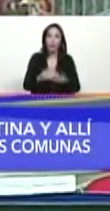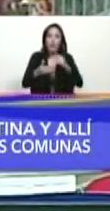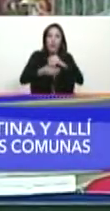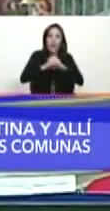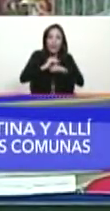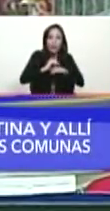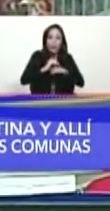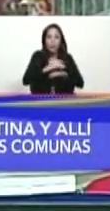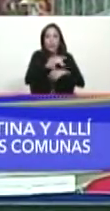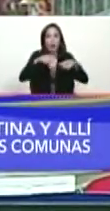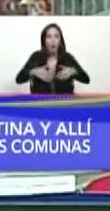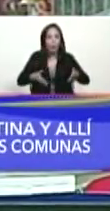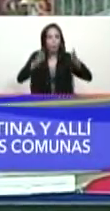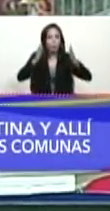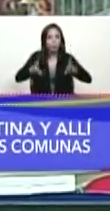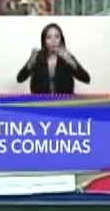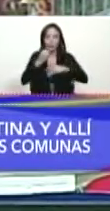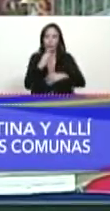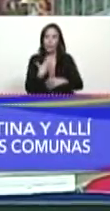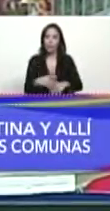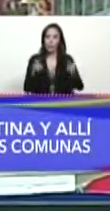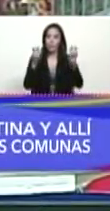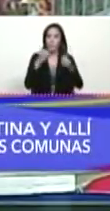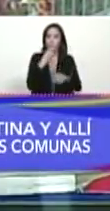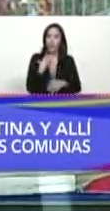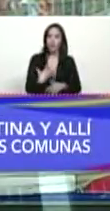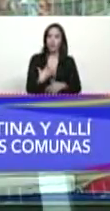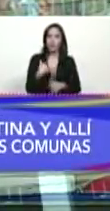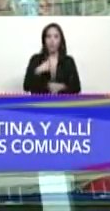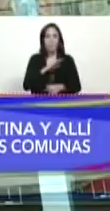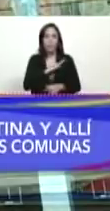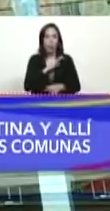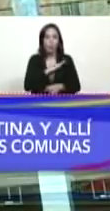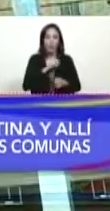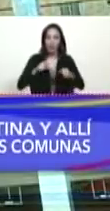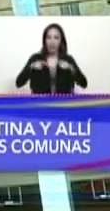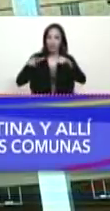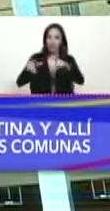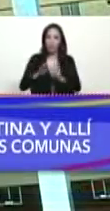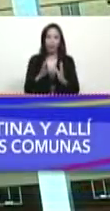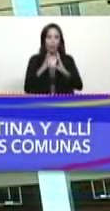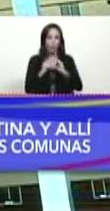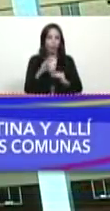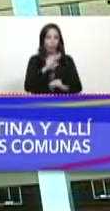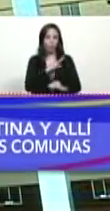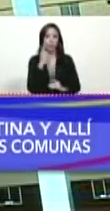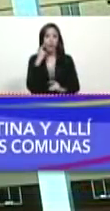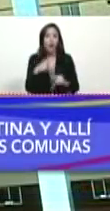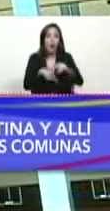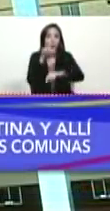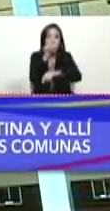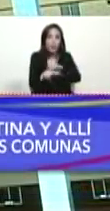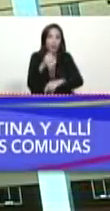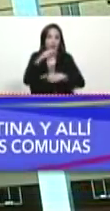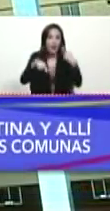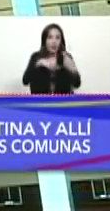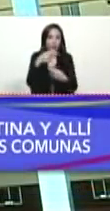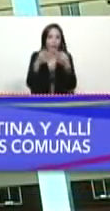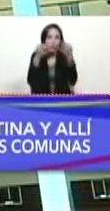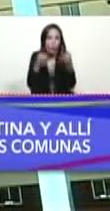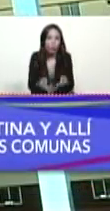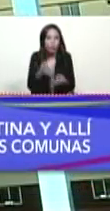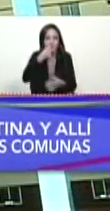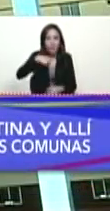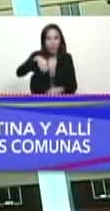de apartamento nuevo, de propiedad sobre la tierra. Solo la revolución hace justicia